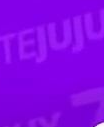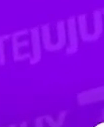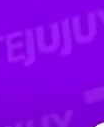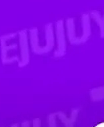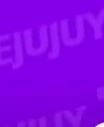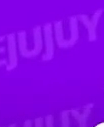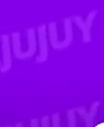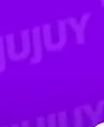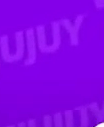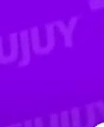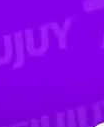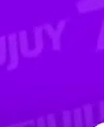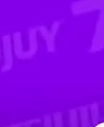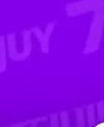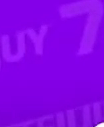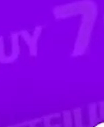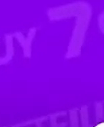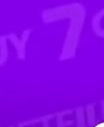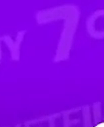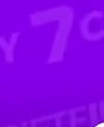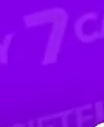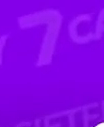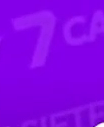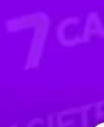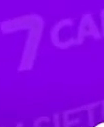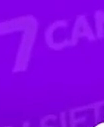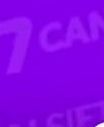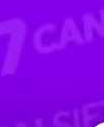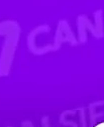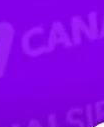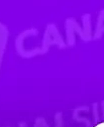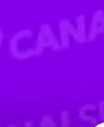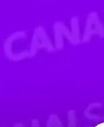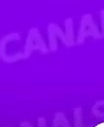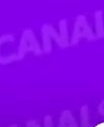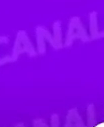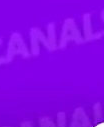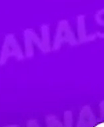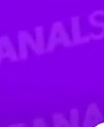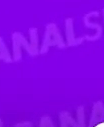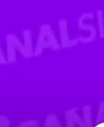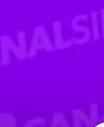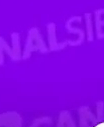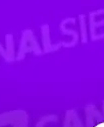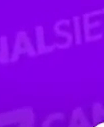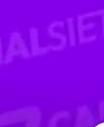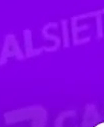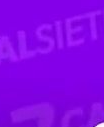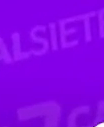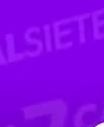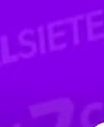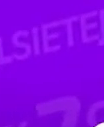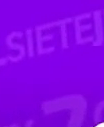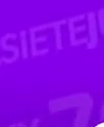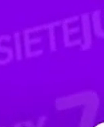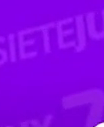con actividades acá en este mismo lugar y vemos como la policía despeja y hasta que no se retiran y hasta que no queda nadie y hay unos horarios